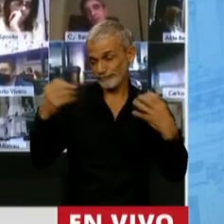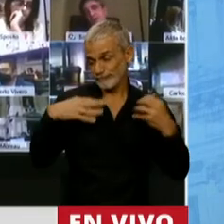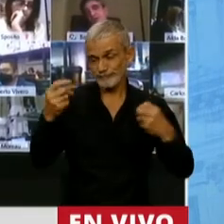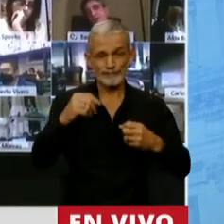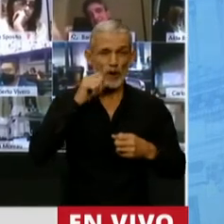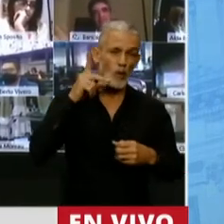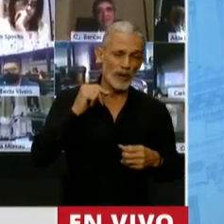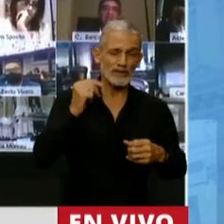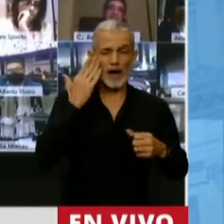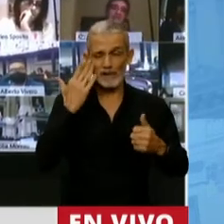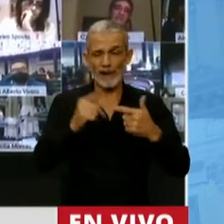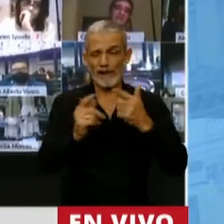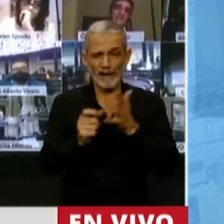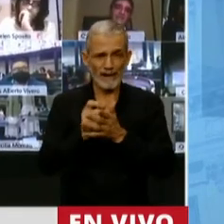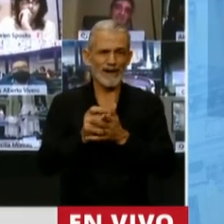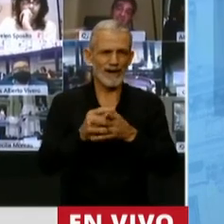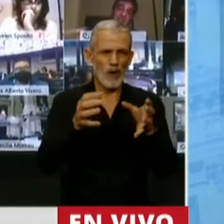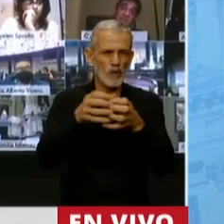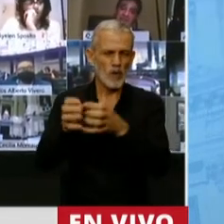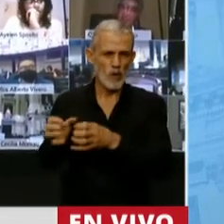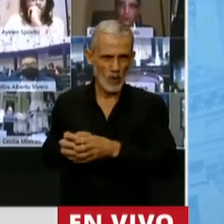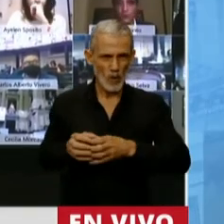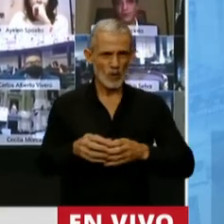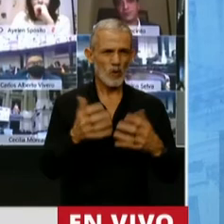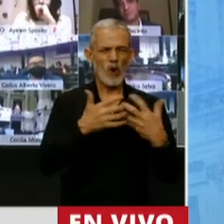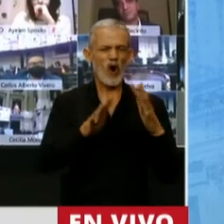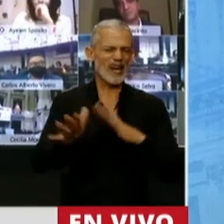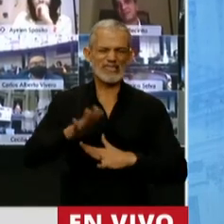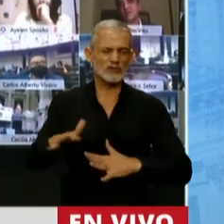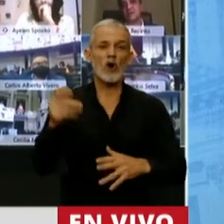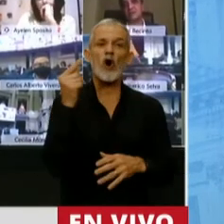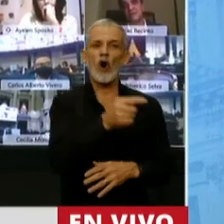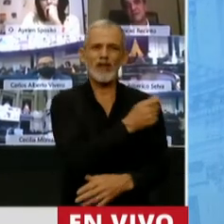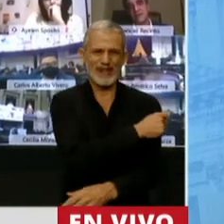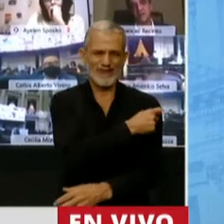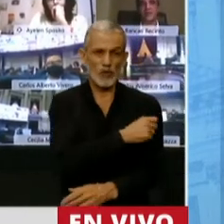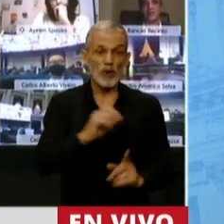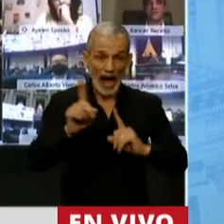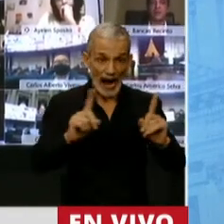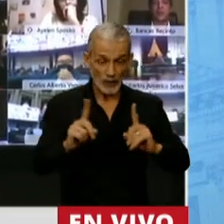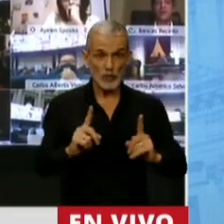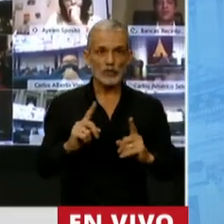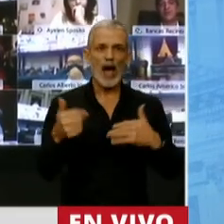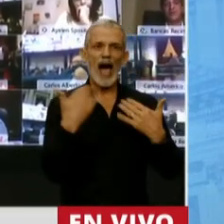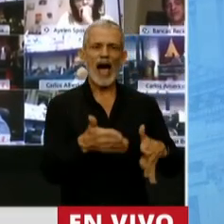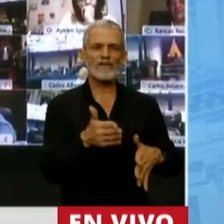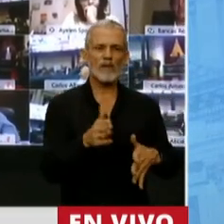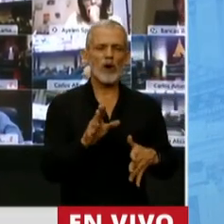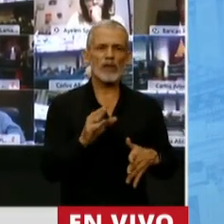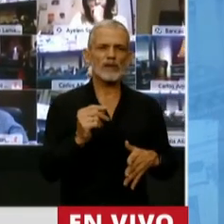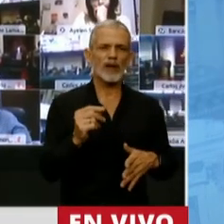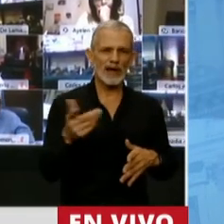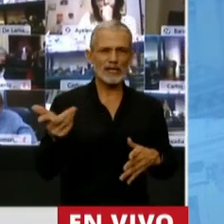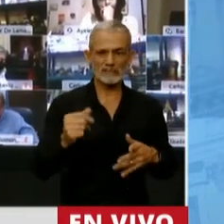mensajes en redes de pequeños grupos poco organizados, antivacunas, incluso algunos que están a favor de tomar